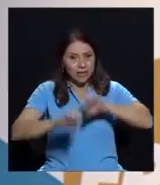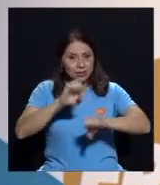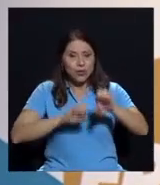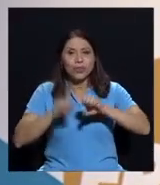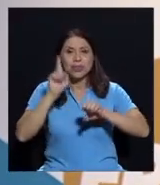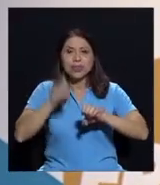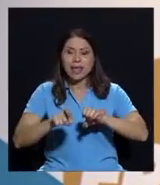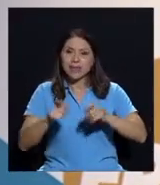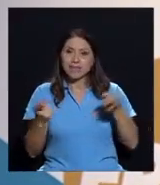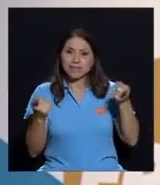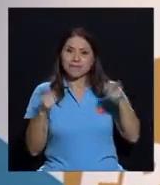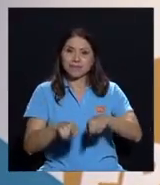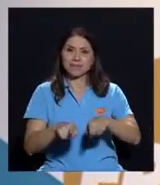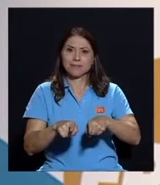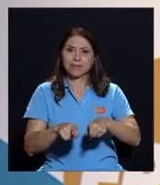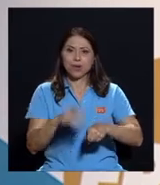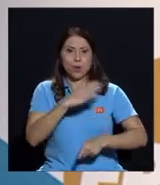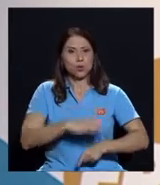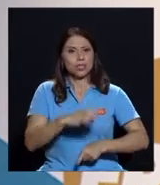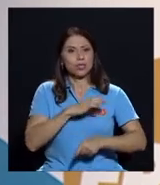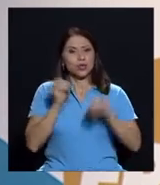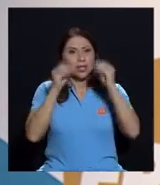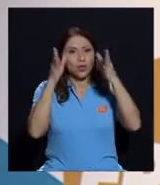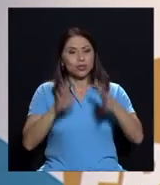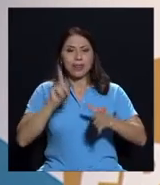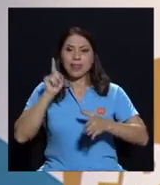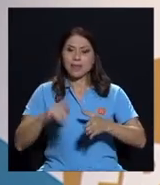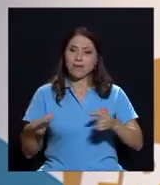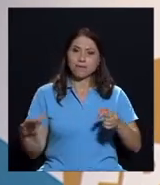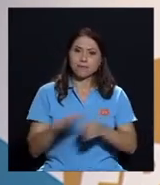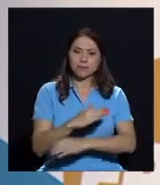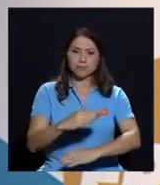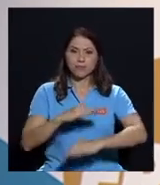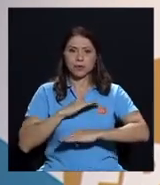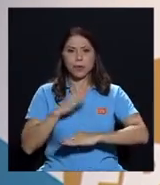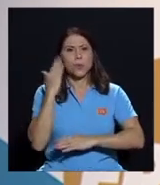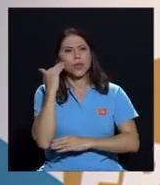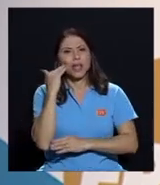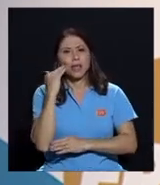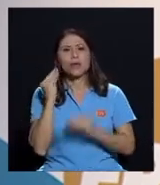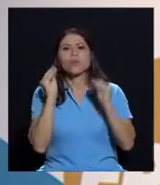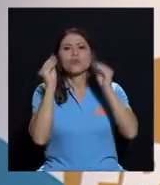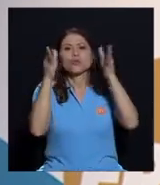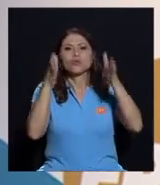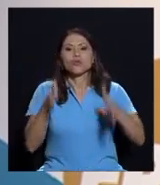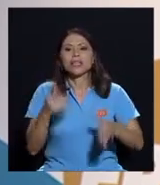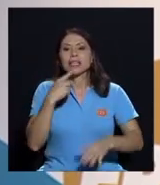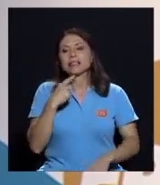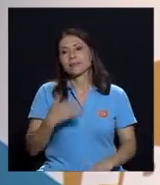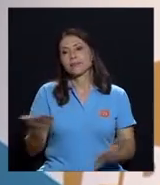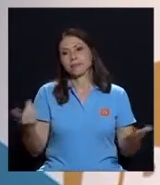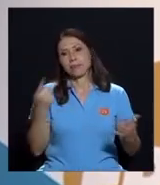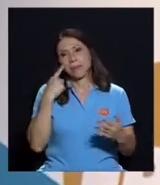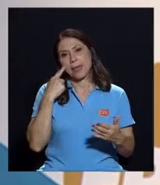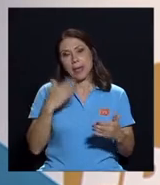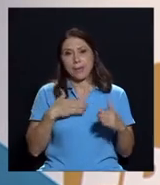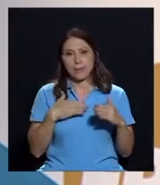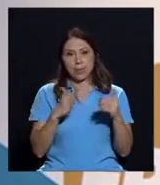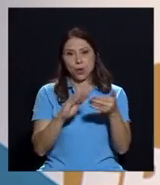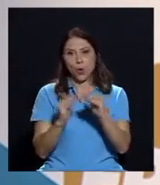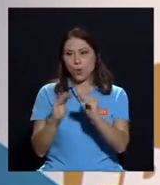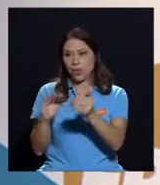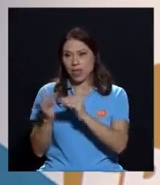integralidad de la condición del docente porque porque muchos docentes que es lo que dicen vea en mi comunidad hay